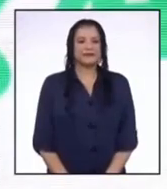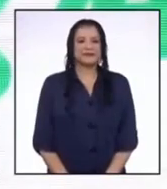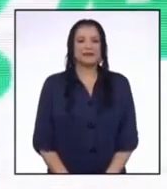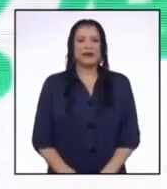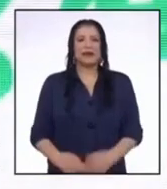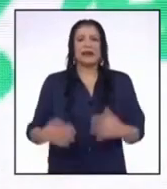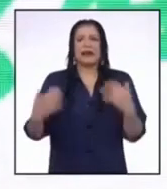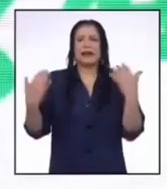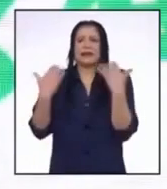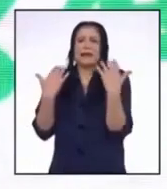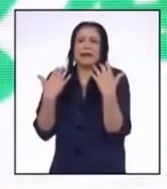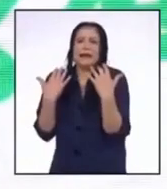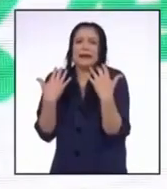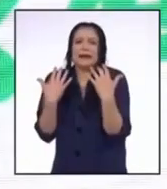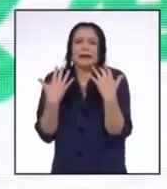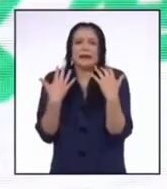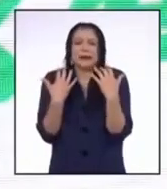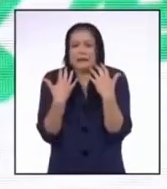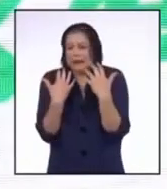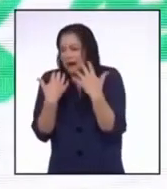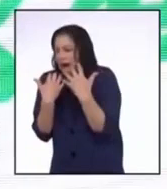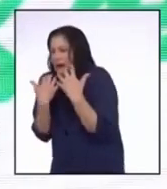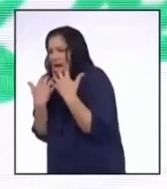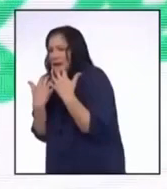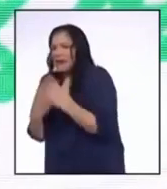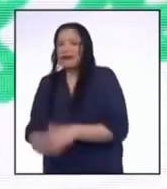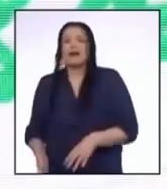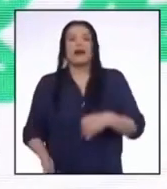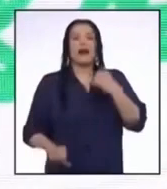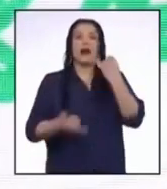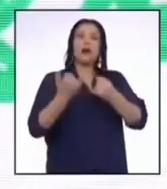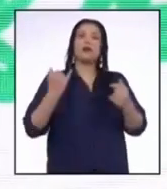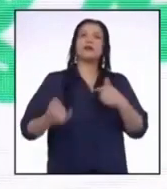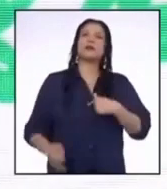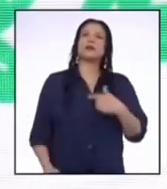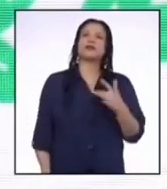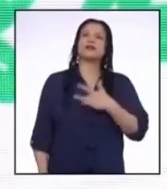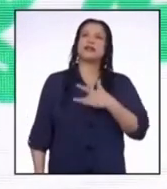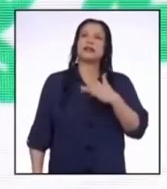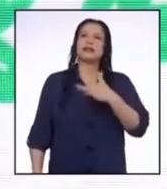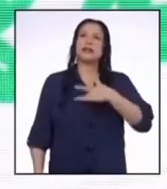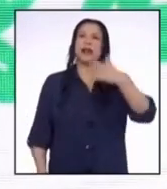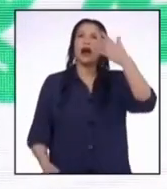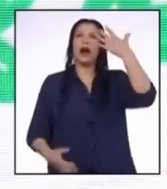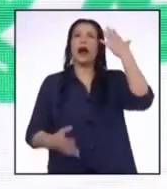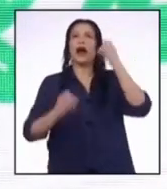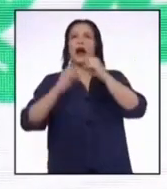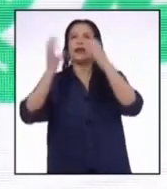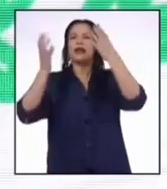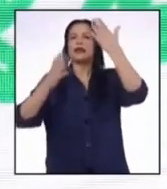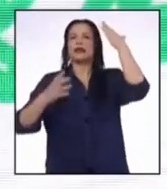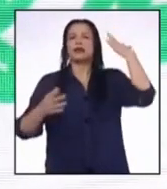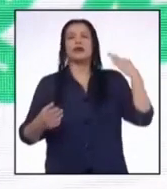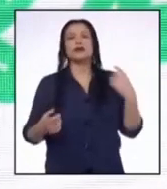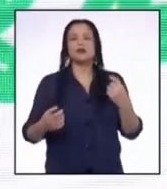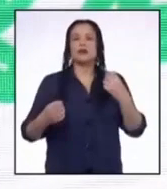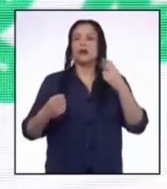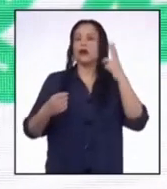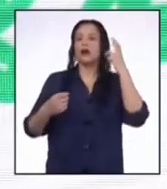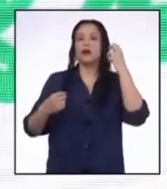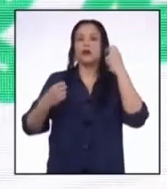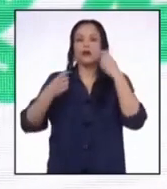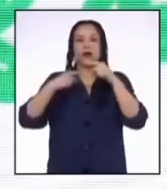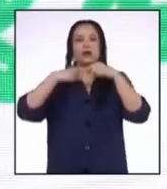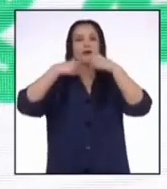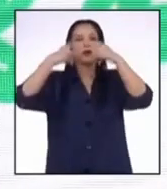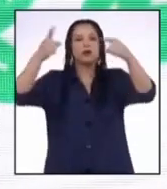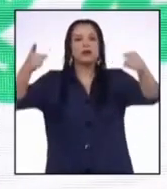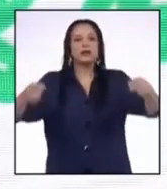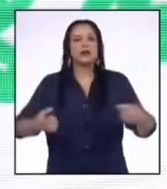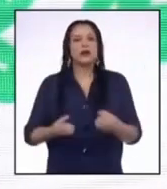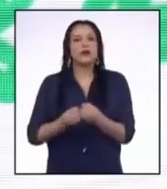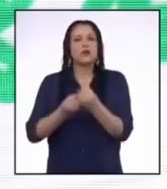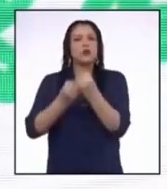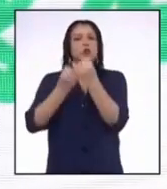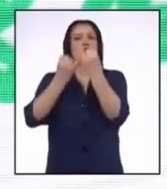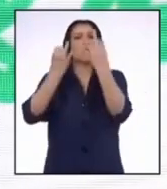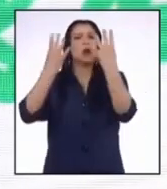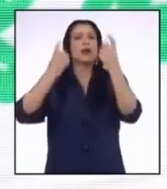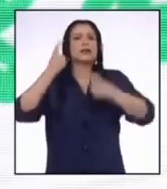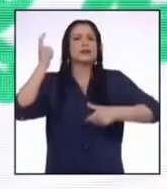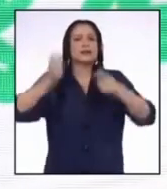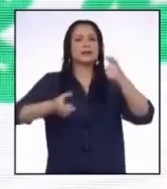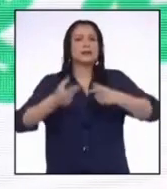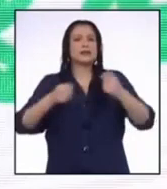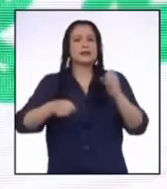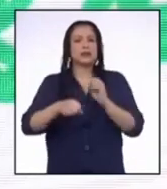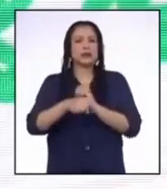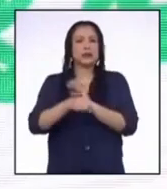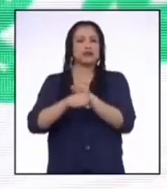Miedo. Miedo. La última vez que sentí miedo fue hace unos días cuando escuché en las noticias el conteo de los casos de contagio del